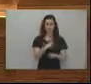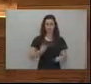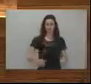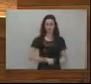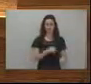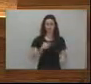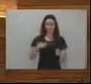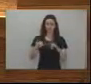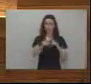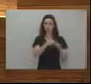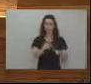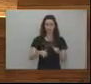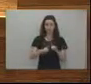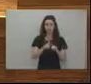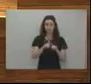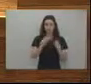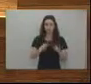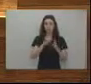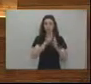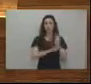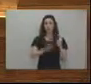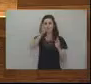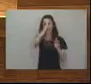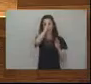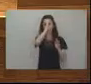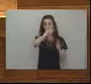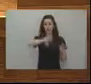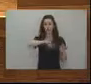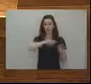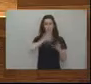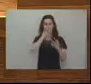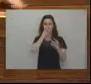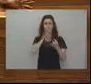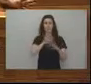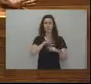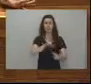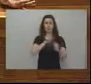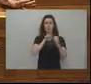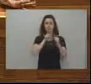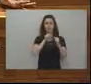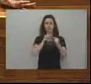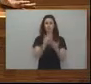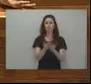el programa y no hubo, en nuestra opinión, intentos serios de debatir sobre propuestas programáticas.